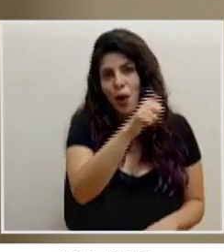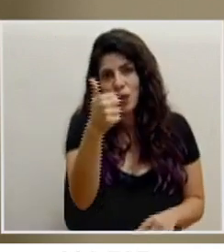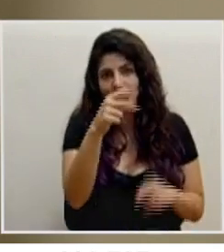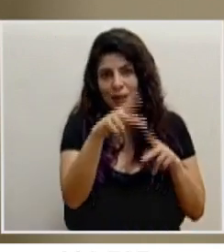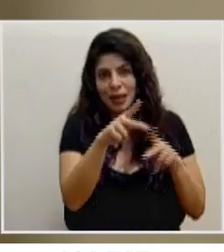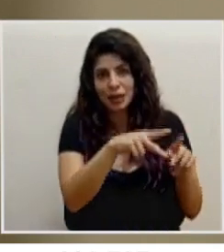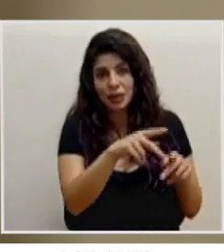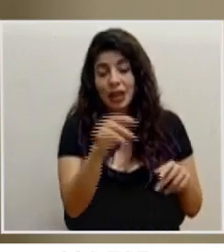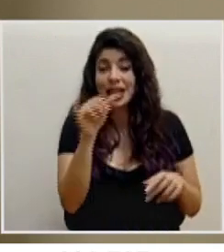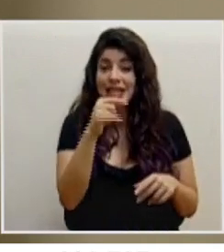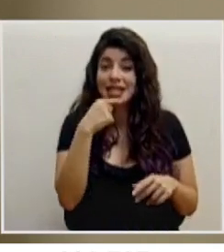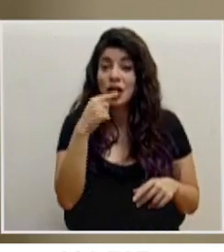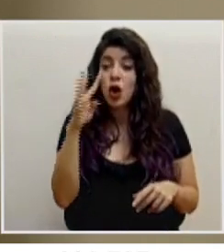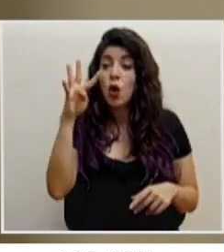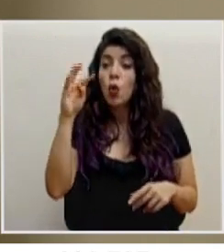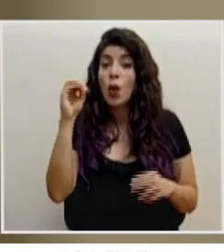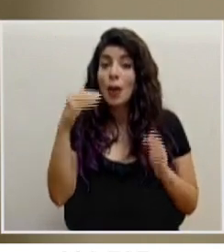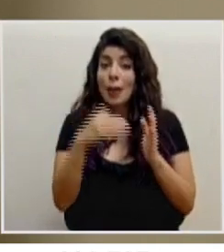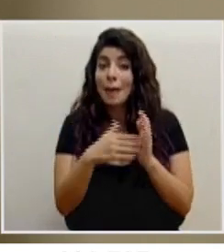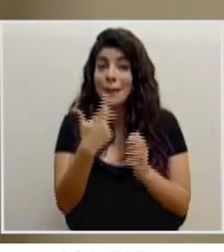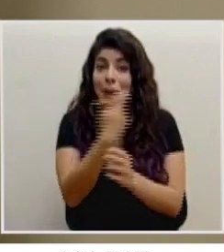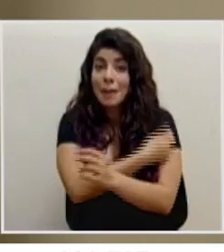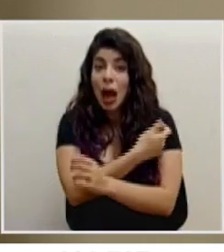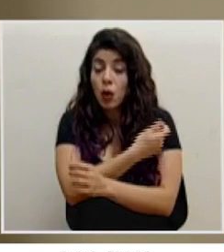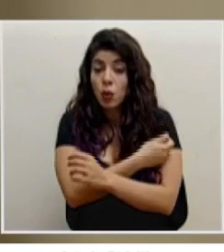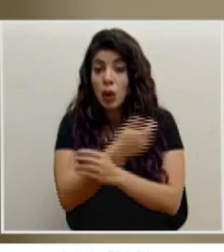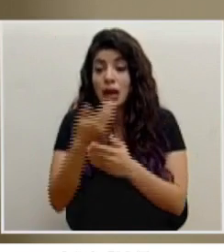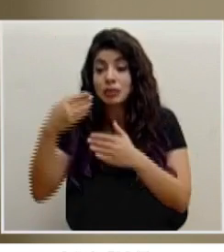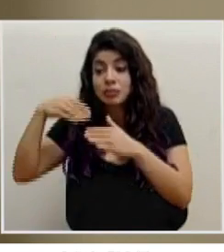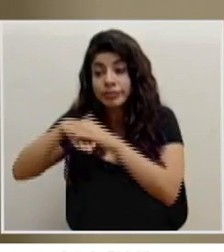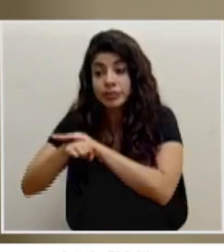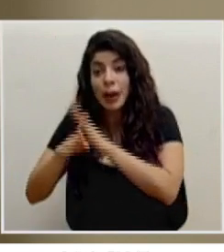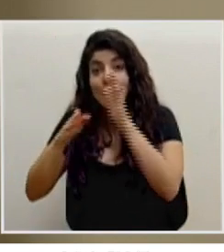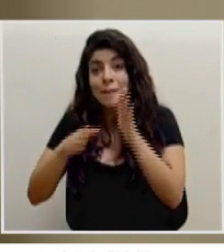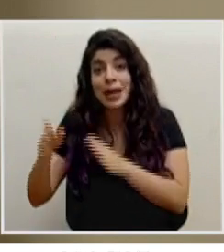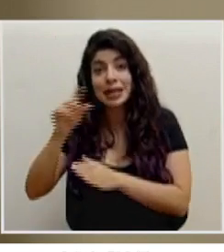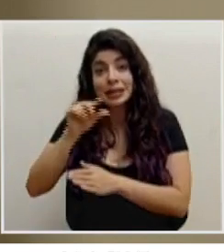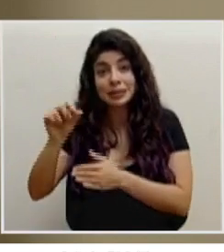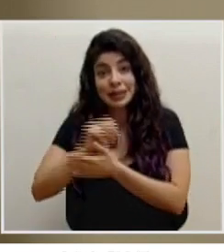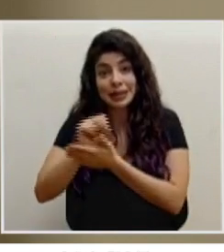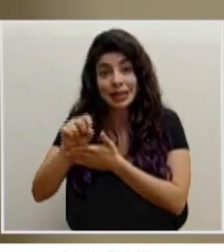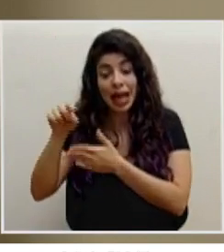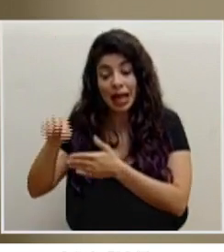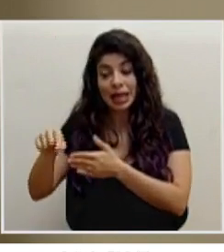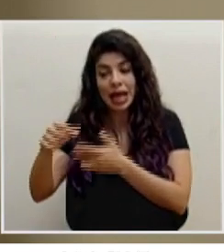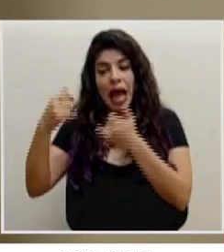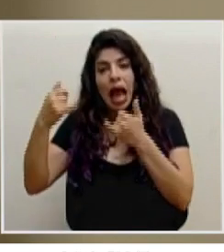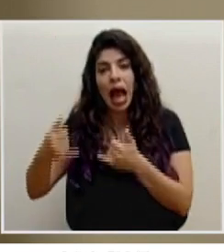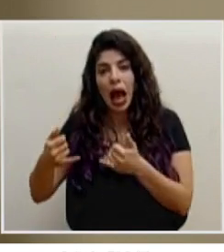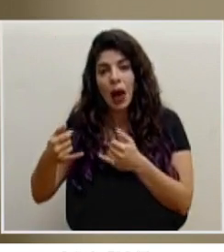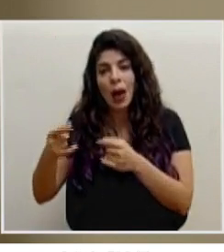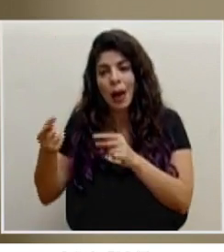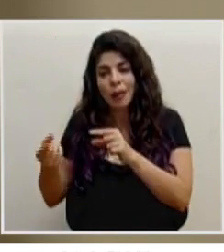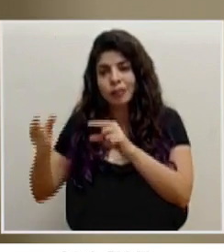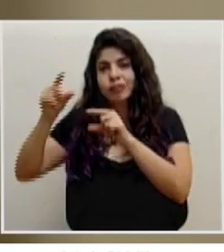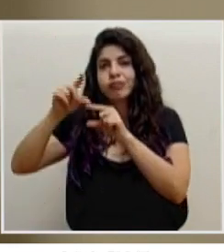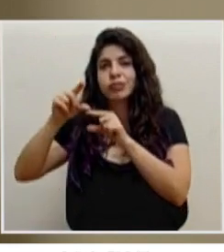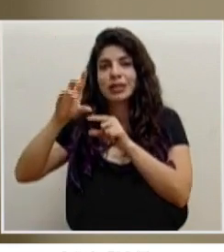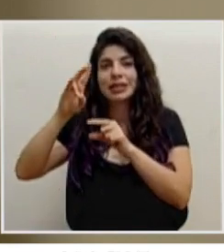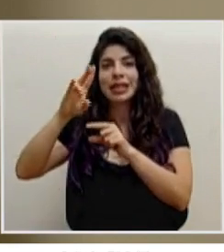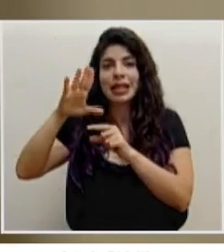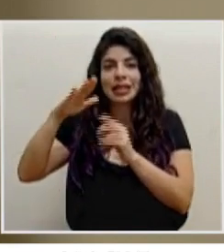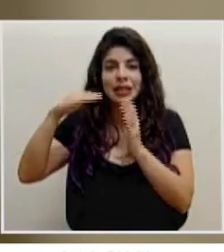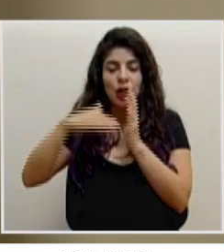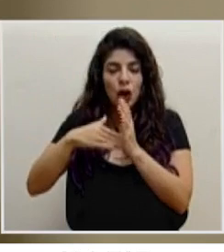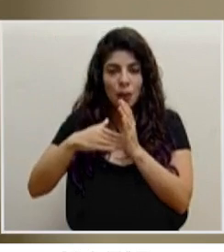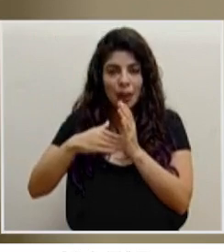se tenía programado esas 40,000 dosis que estaban para Semana Santa. Y ahora que vamos a aplicar estas otras